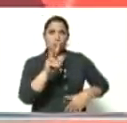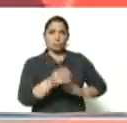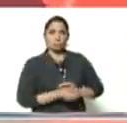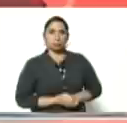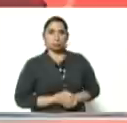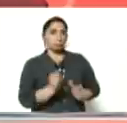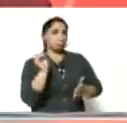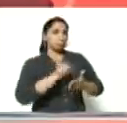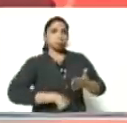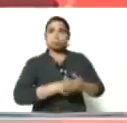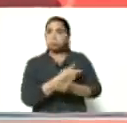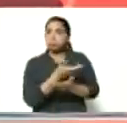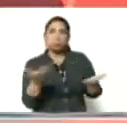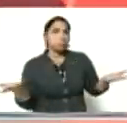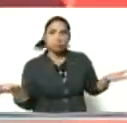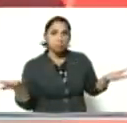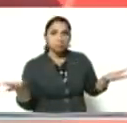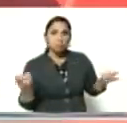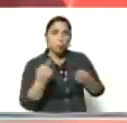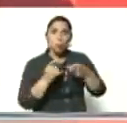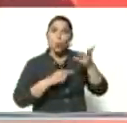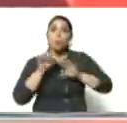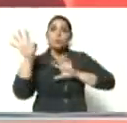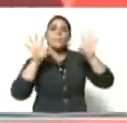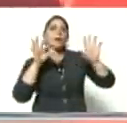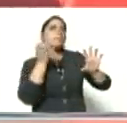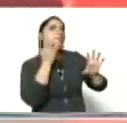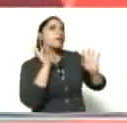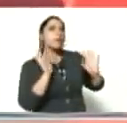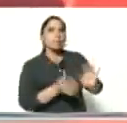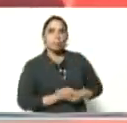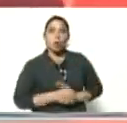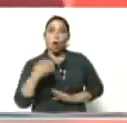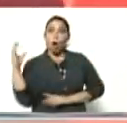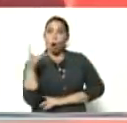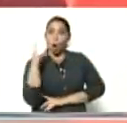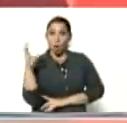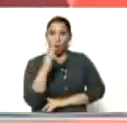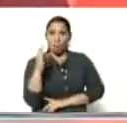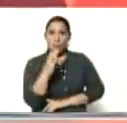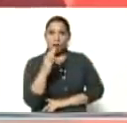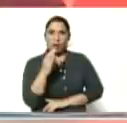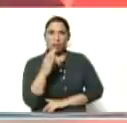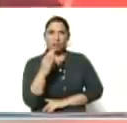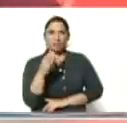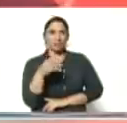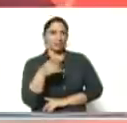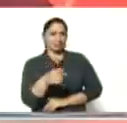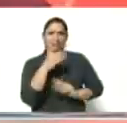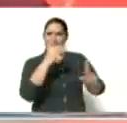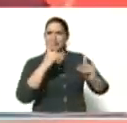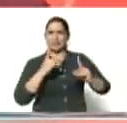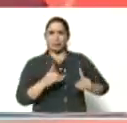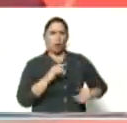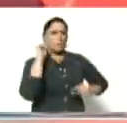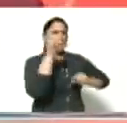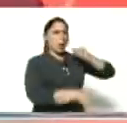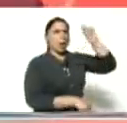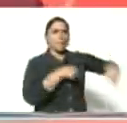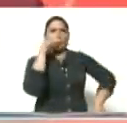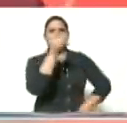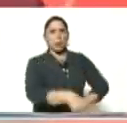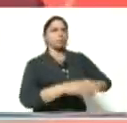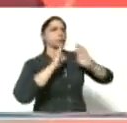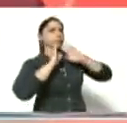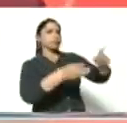nadie. En otro país, por ejemplo, la vecina Colombia, hubiesen bombardeado ese